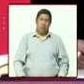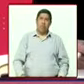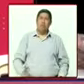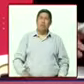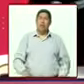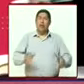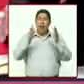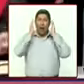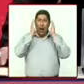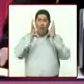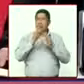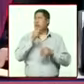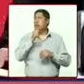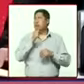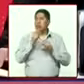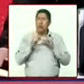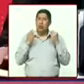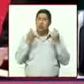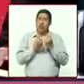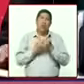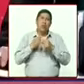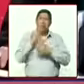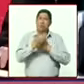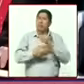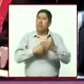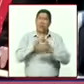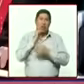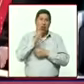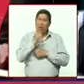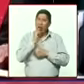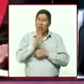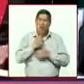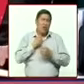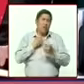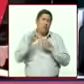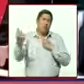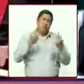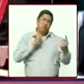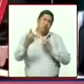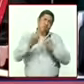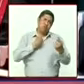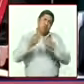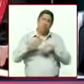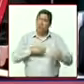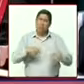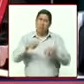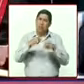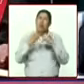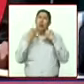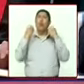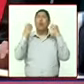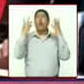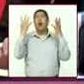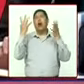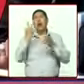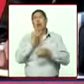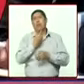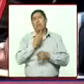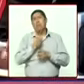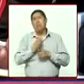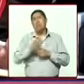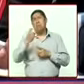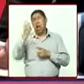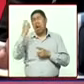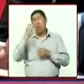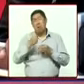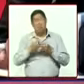Tenemos que escuchar también a aquellos sectores que transitan diariamente por las carreteras de nuestro país. ¿Cuánto de pérdida estiman que están